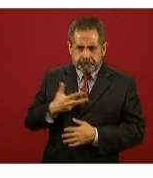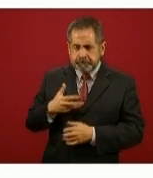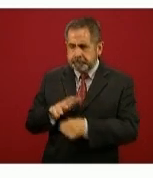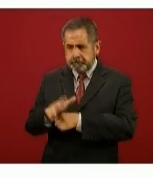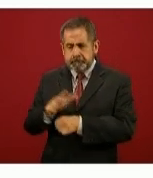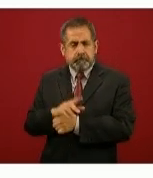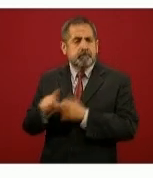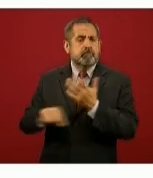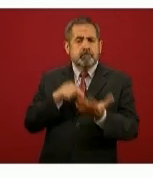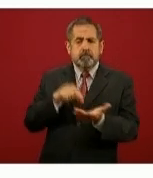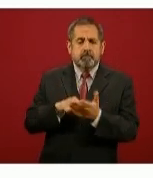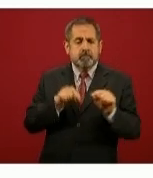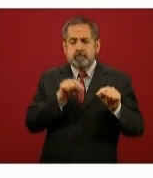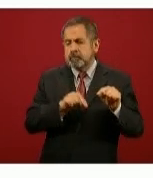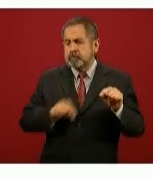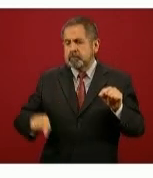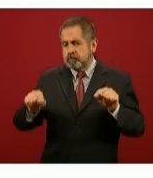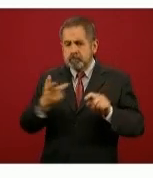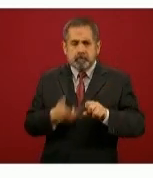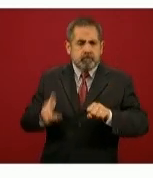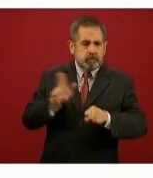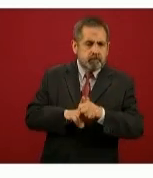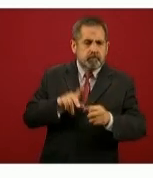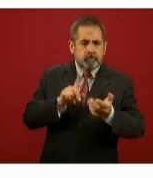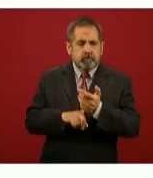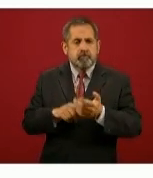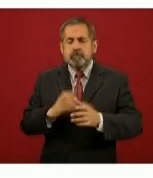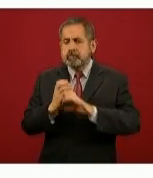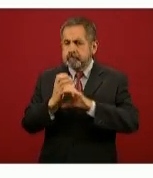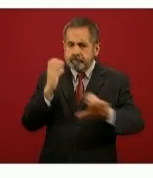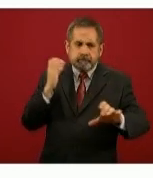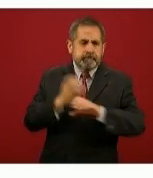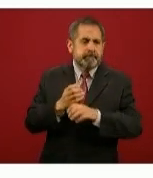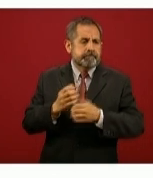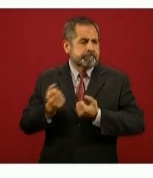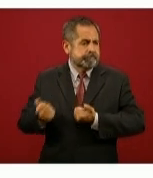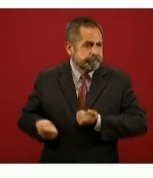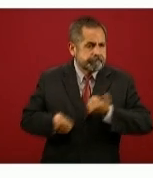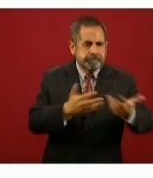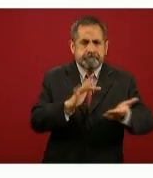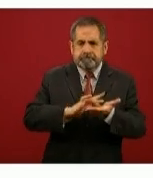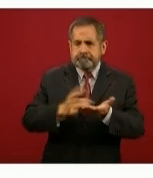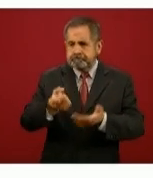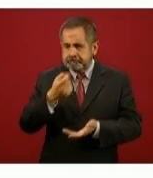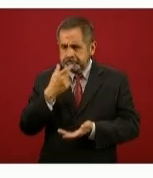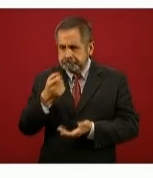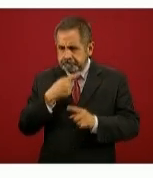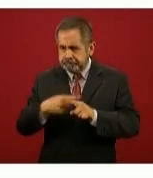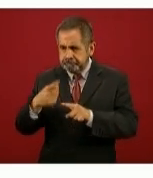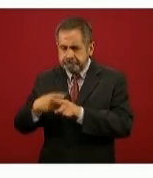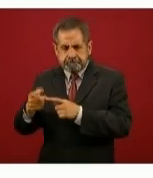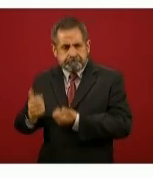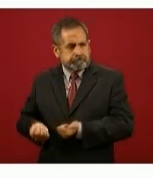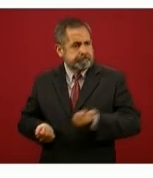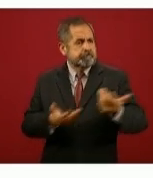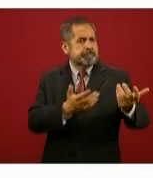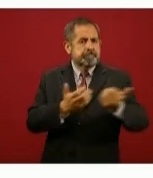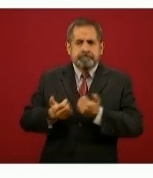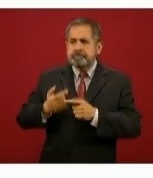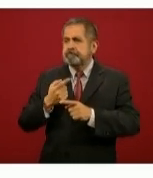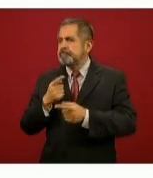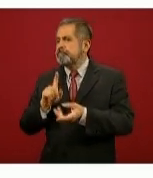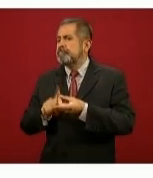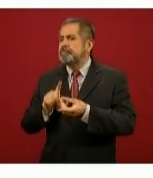en instalaciones hospitalarias, lo que tenemos para transportar medicamentos, las necesidades que tenemos